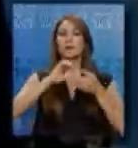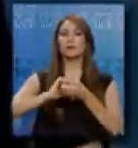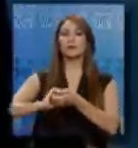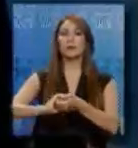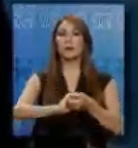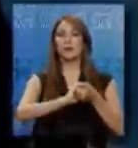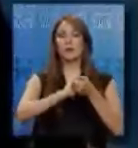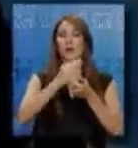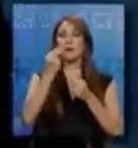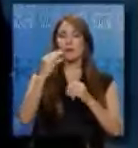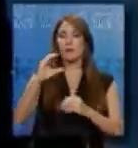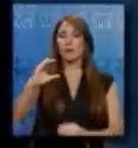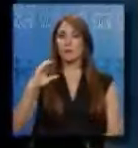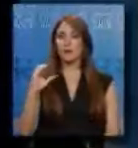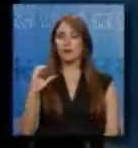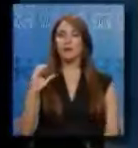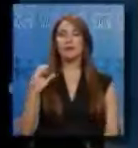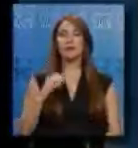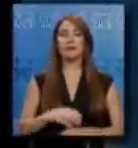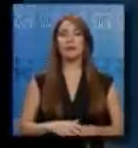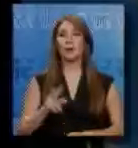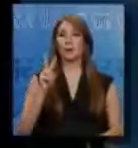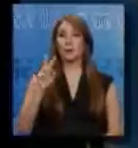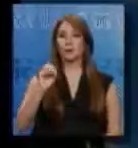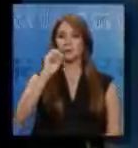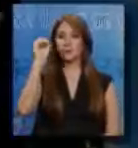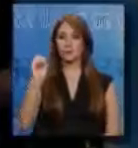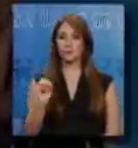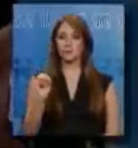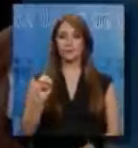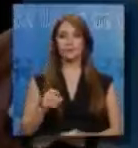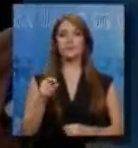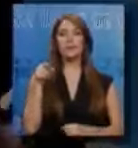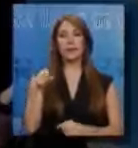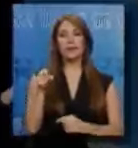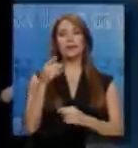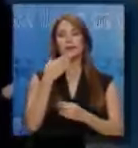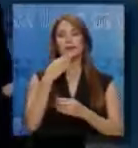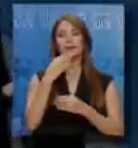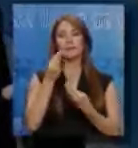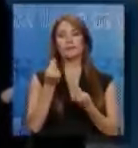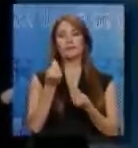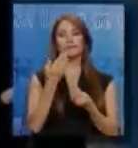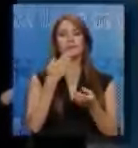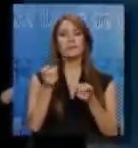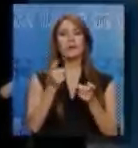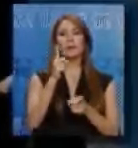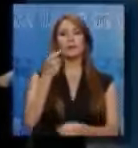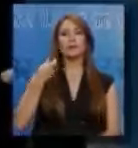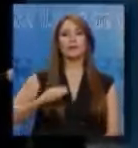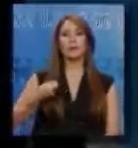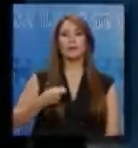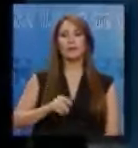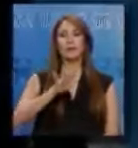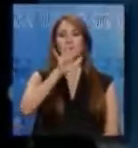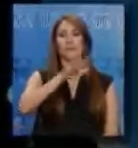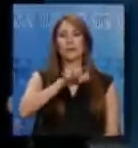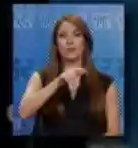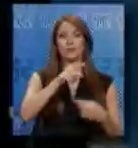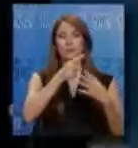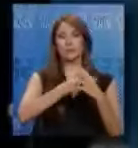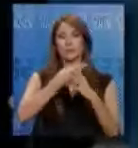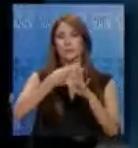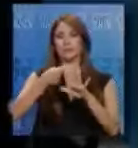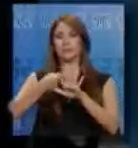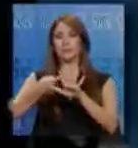fondo común y con el 2% del aporte individual se financia un sueldo durante 5 meses hasta que se